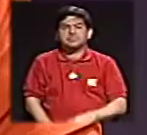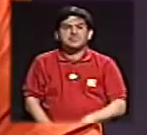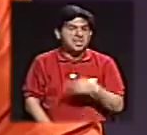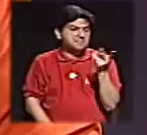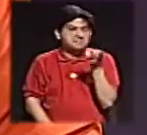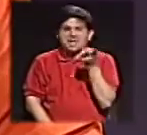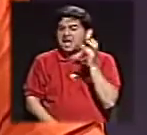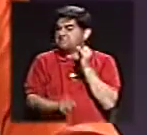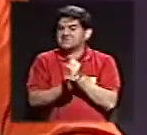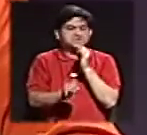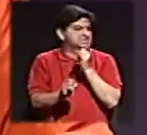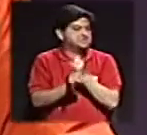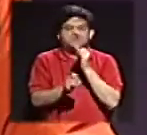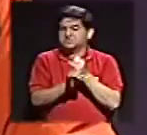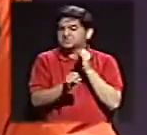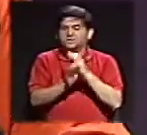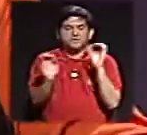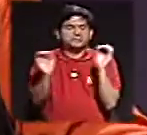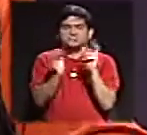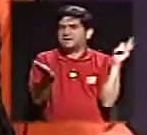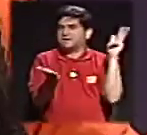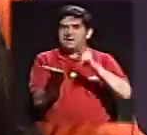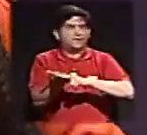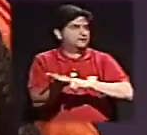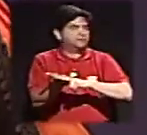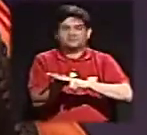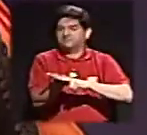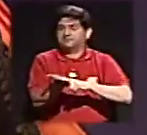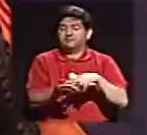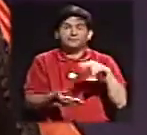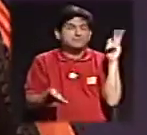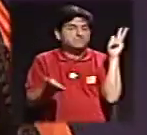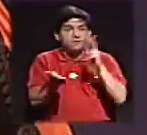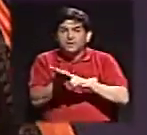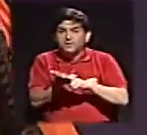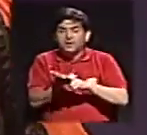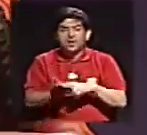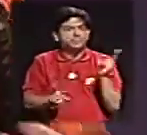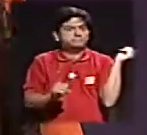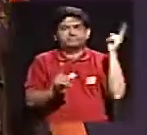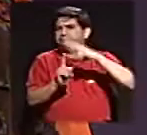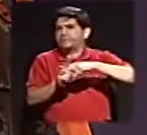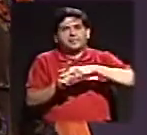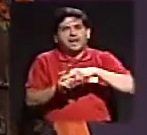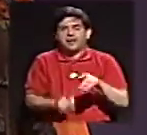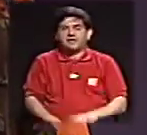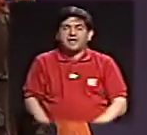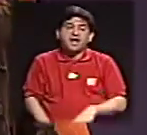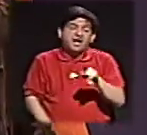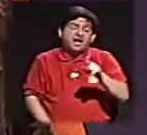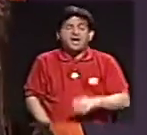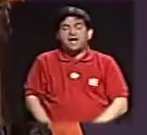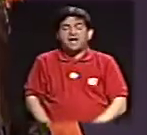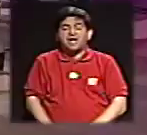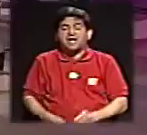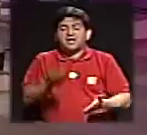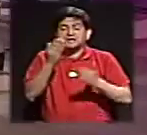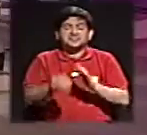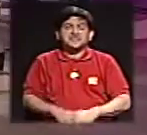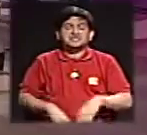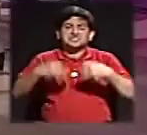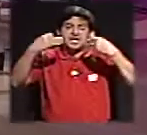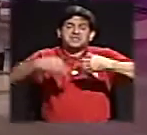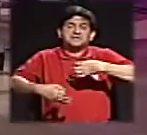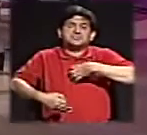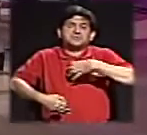ninguna de las dos instancias lo ha aprobado. Por lo tanto, si no está aprobado, no se aplica. Y queda a discreción, probablemente,